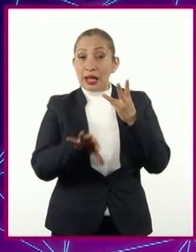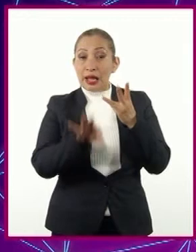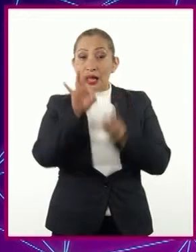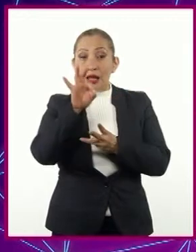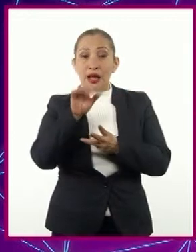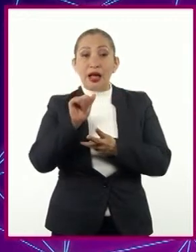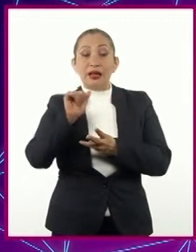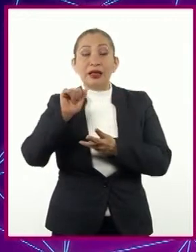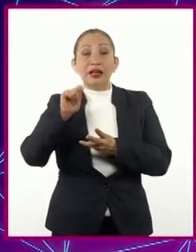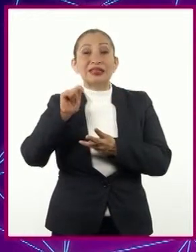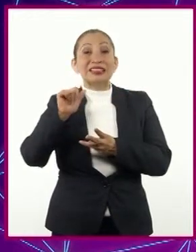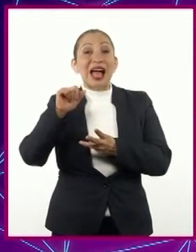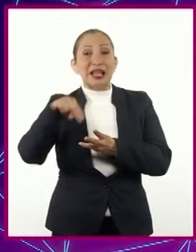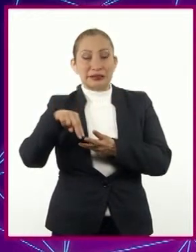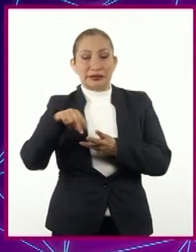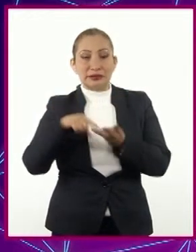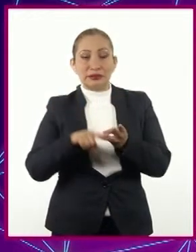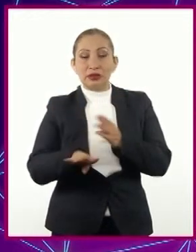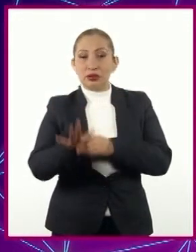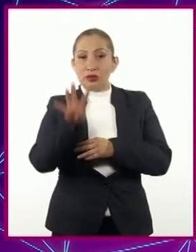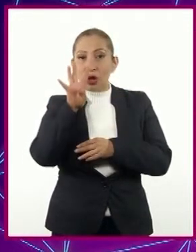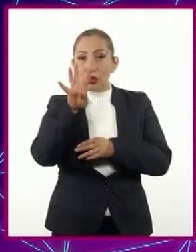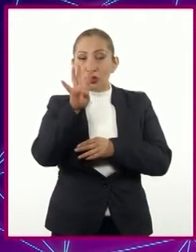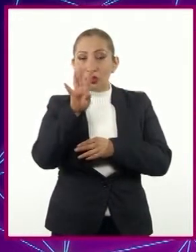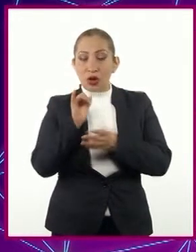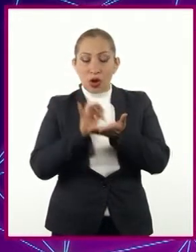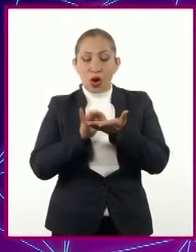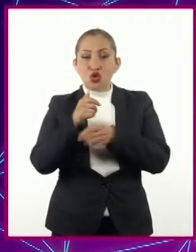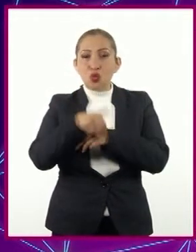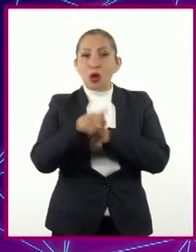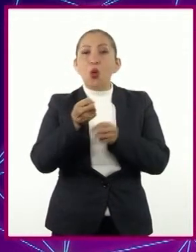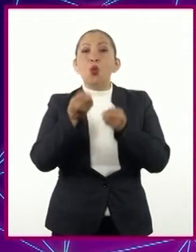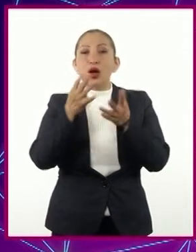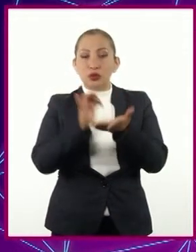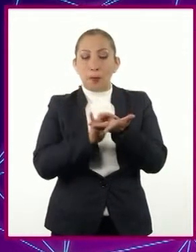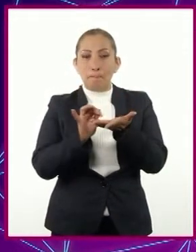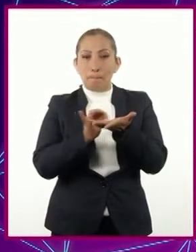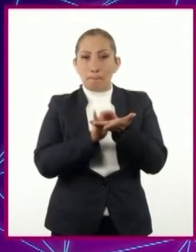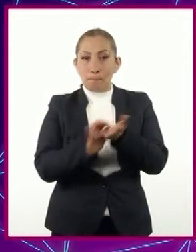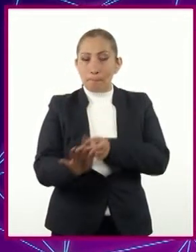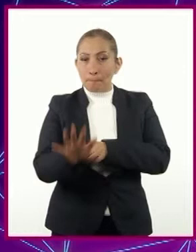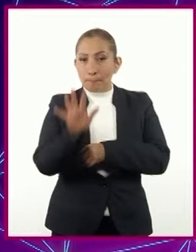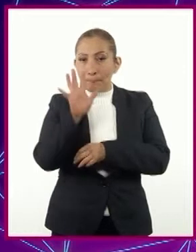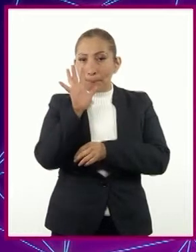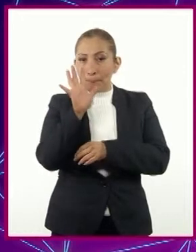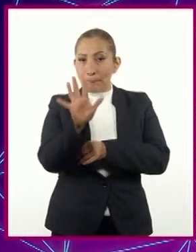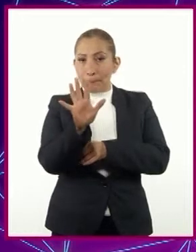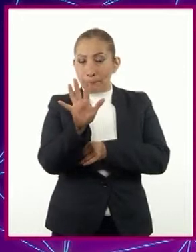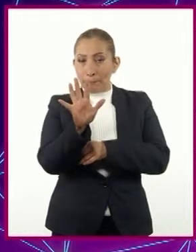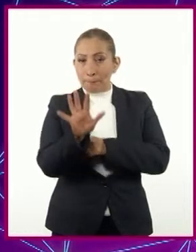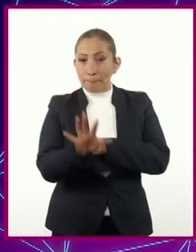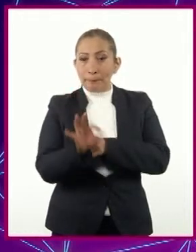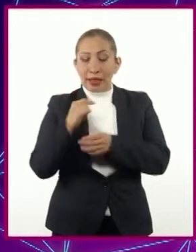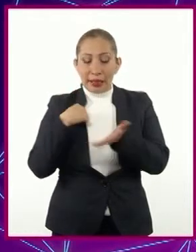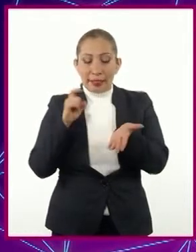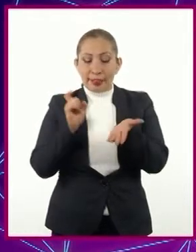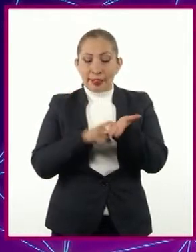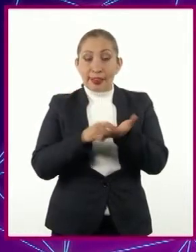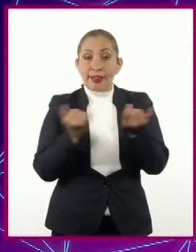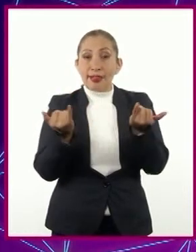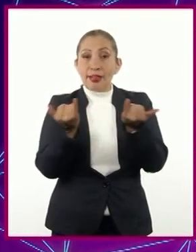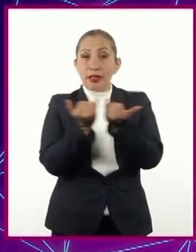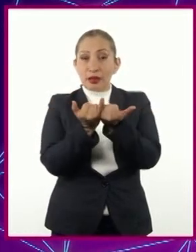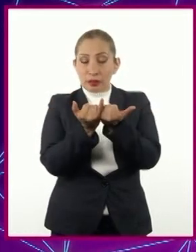TAN. 4. Escribe la cantidad numérica. 5. Selecciona la tecla igual.